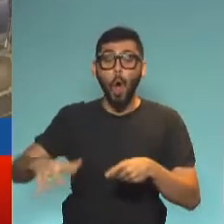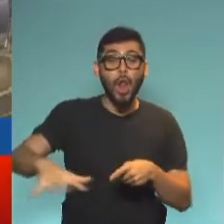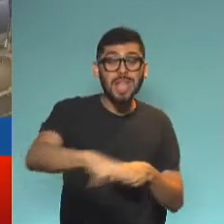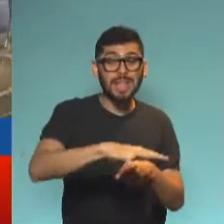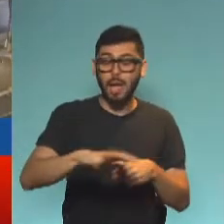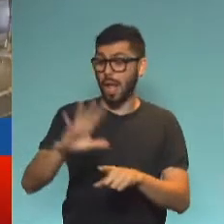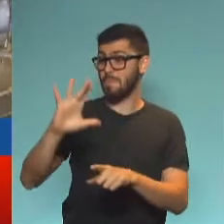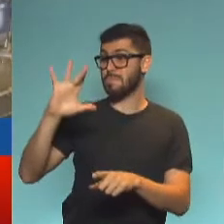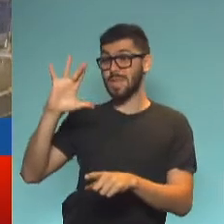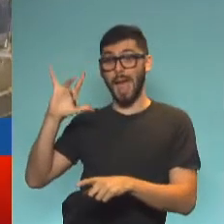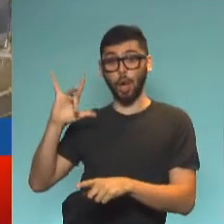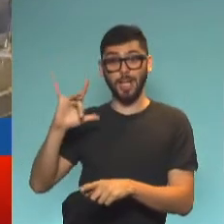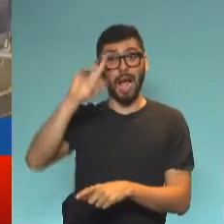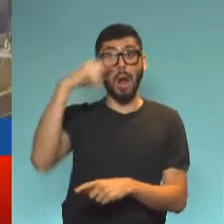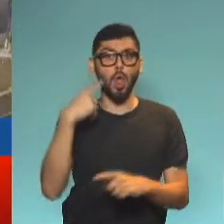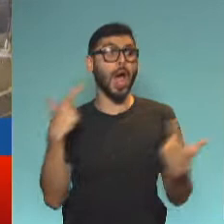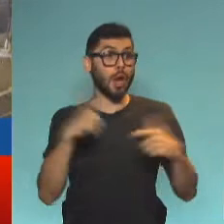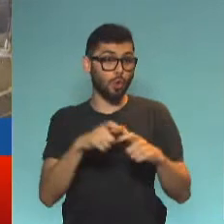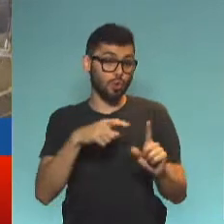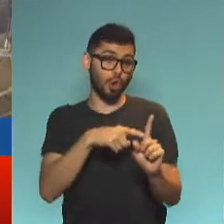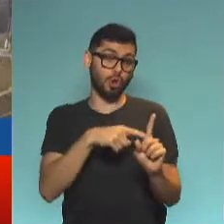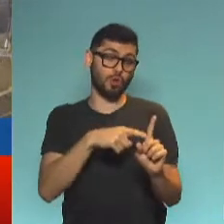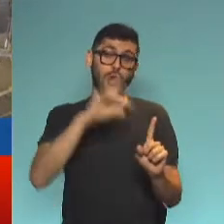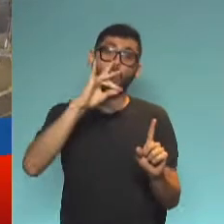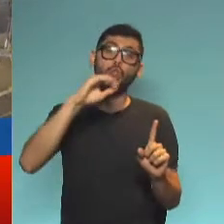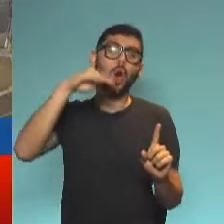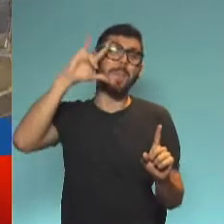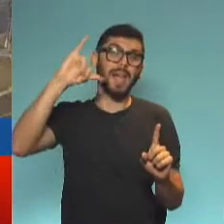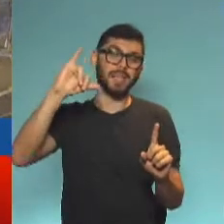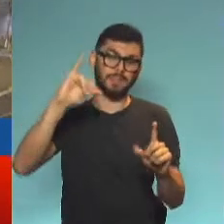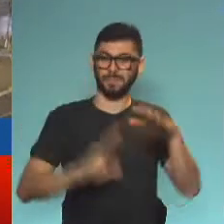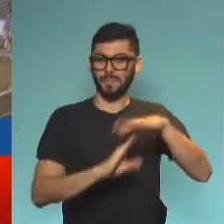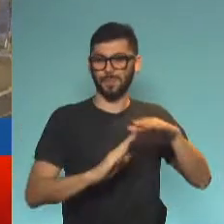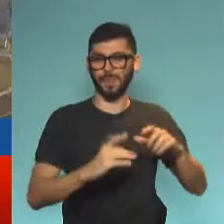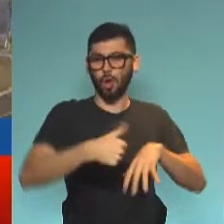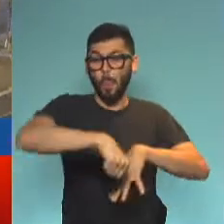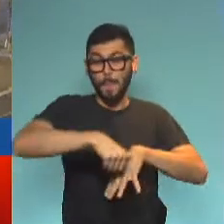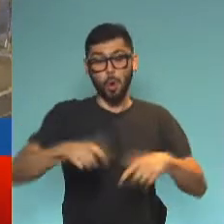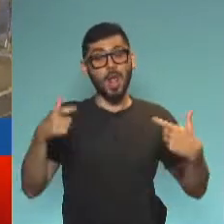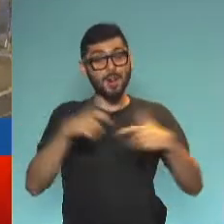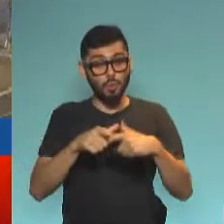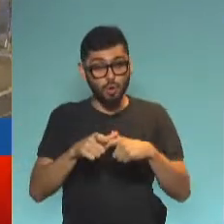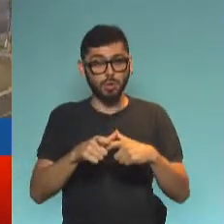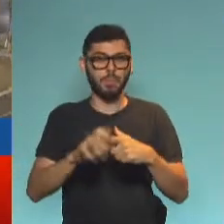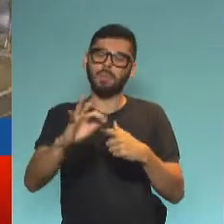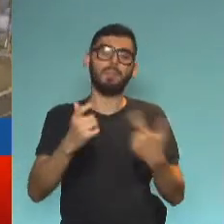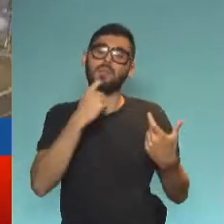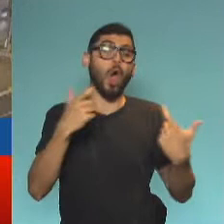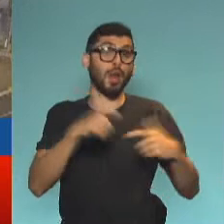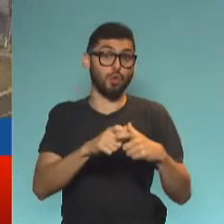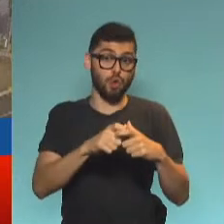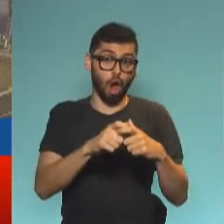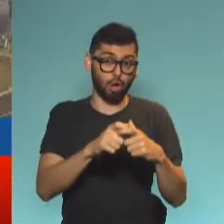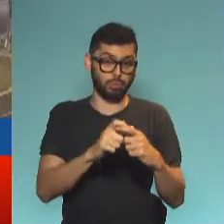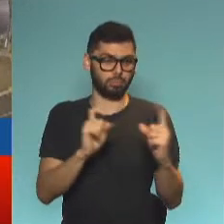una el miércoles después de la reunión de Alberto Fernández con Domínguez, el titular de la Conmebol, Cuando vos llegás a una reunión de las